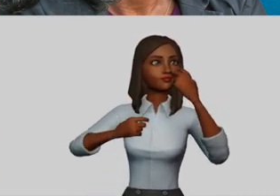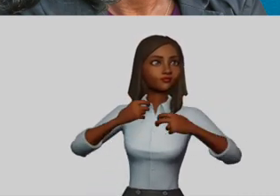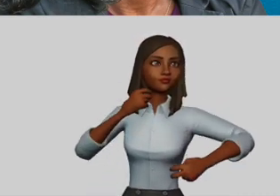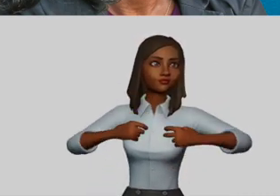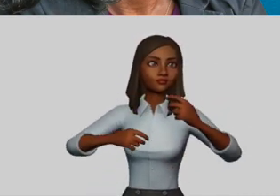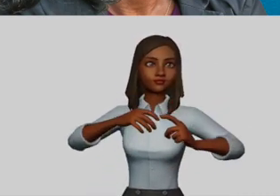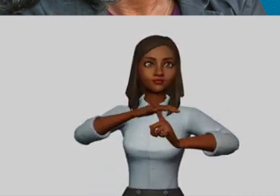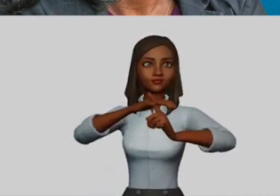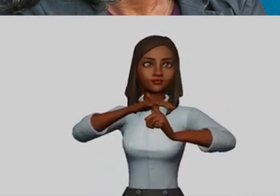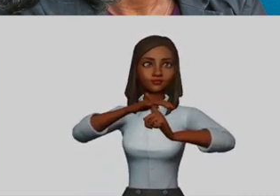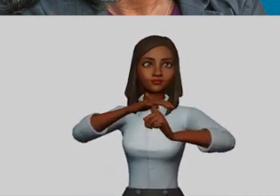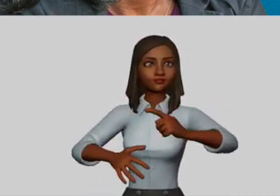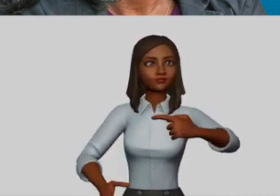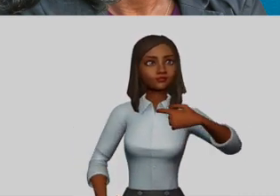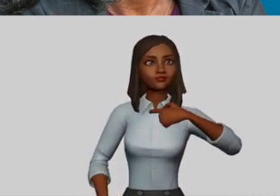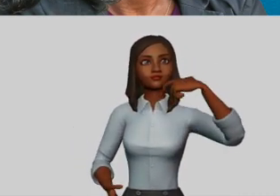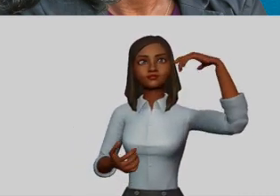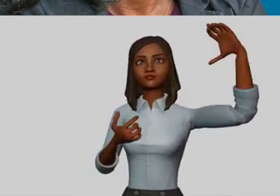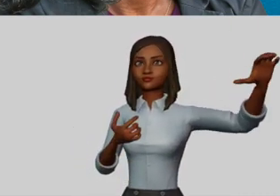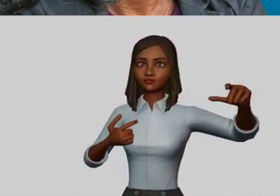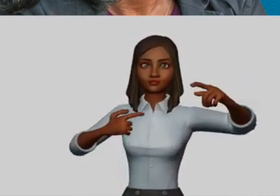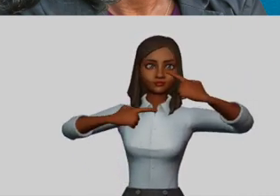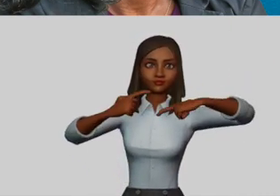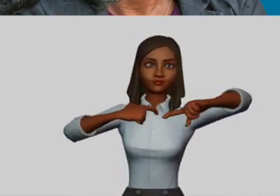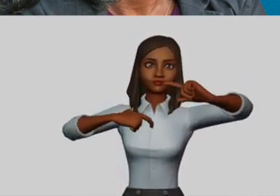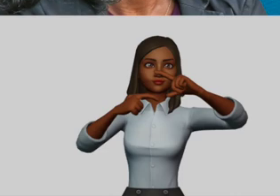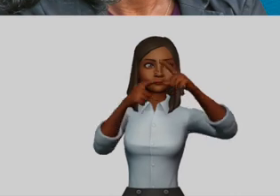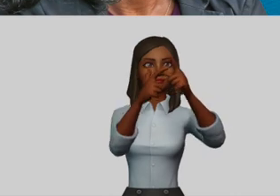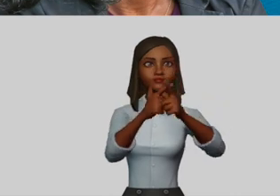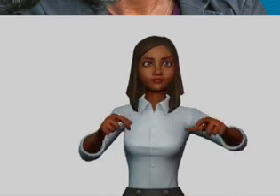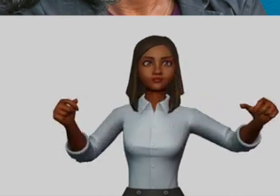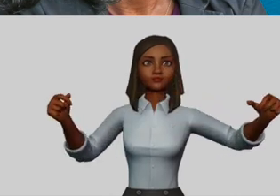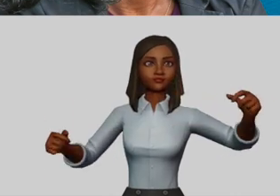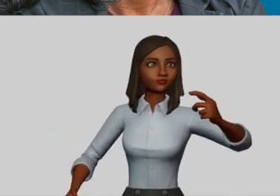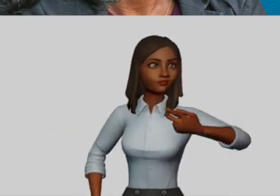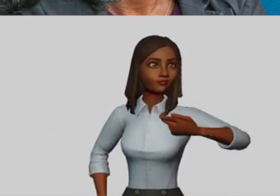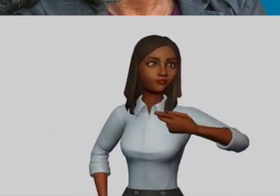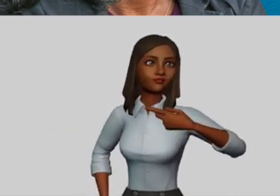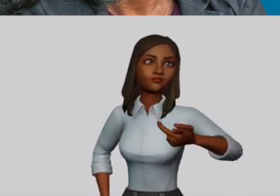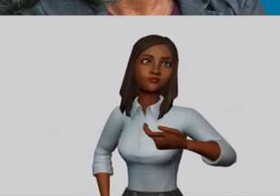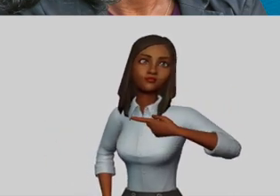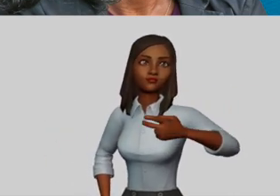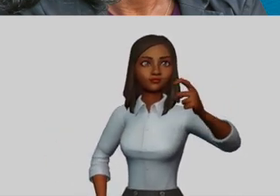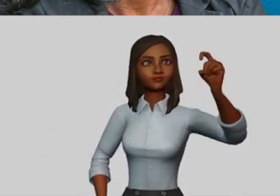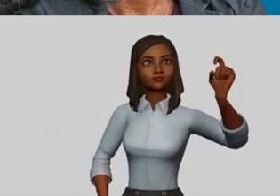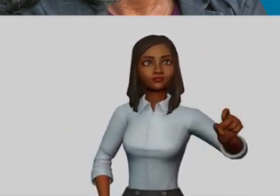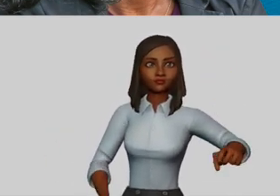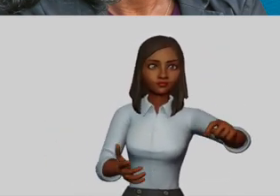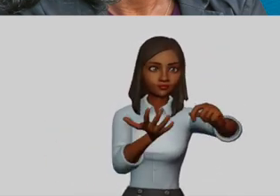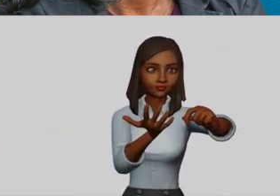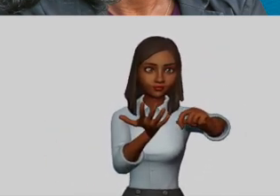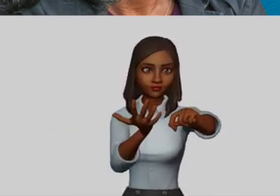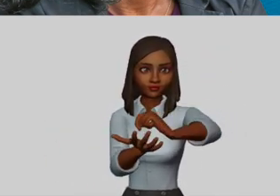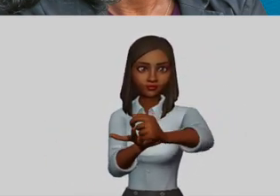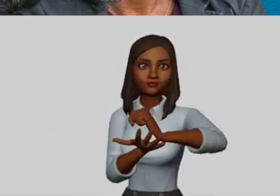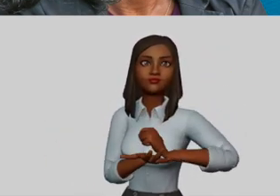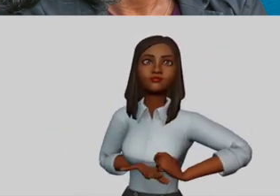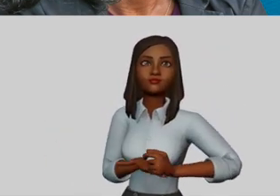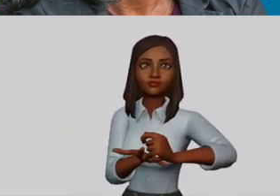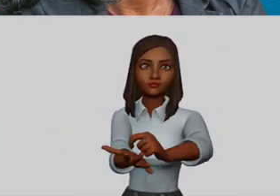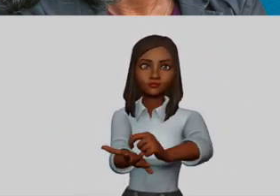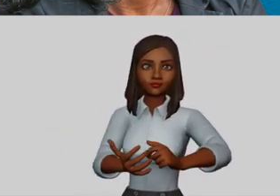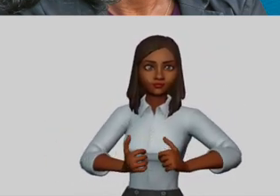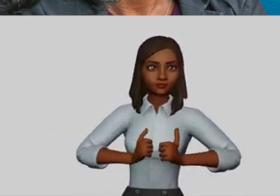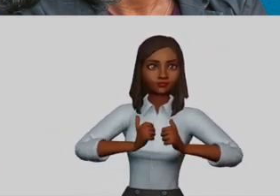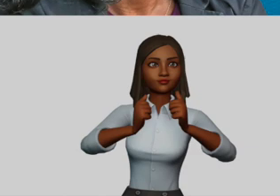Uh-huh. Y ahí fue que nació todo. Pero fue nacido de amor y de charla. Hablamos